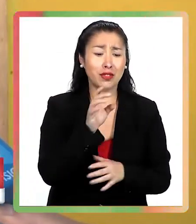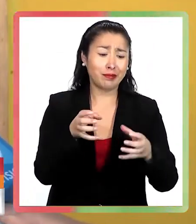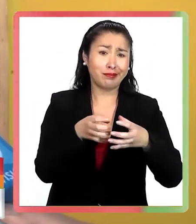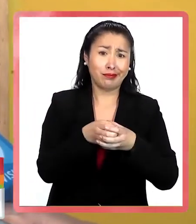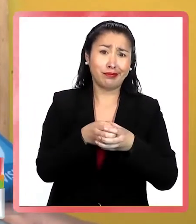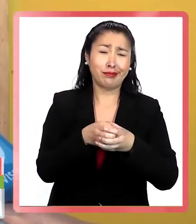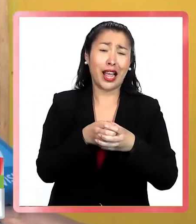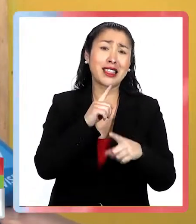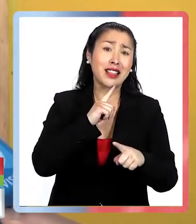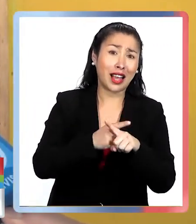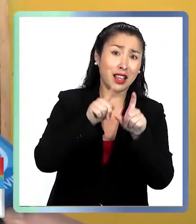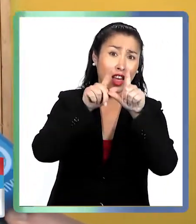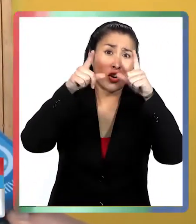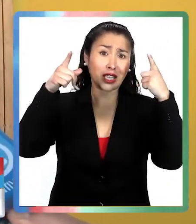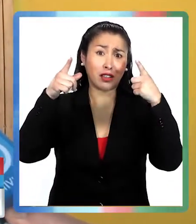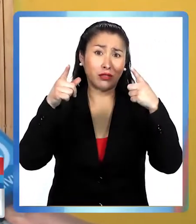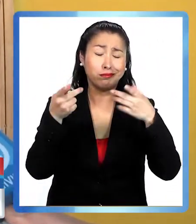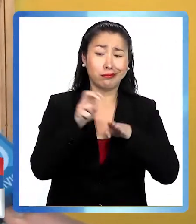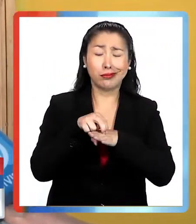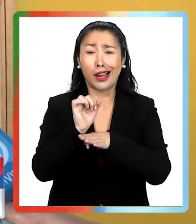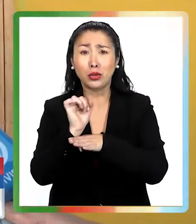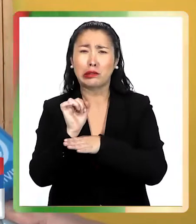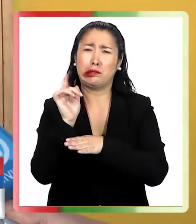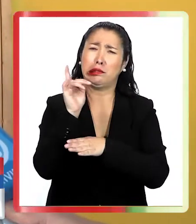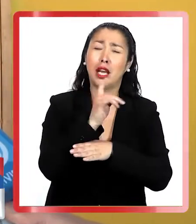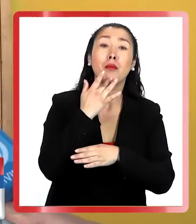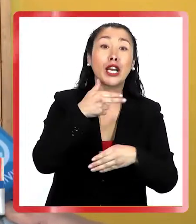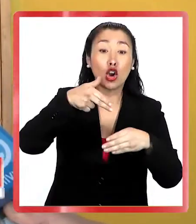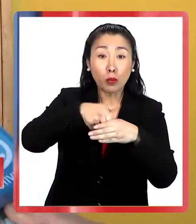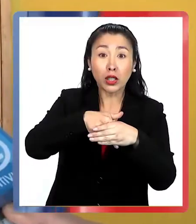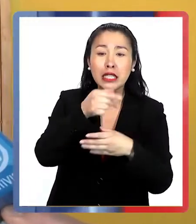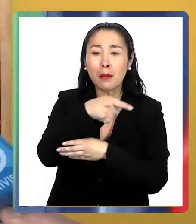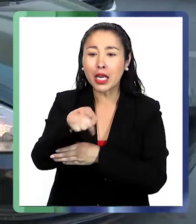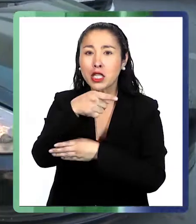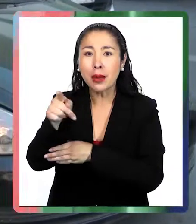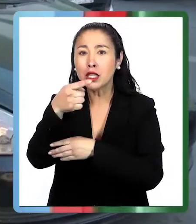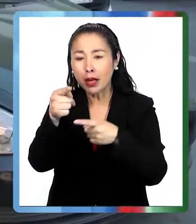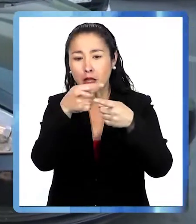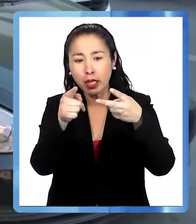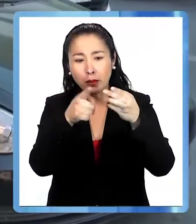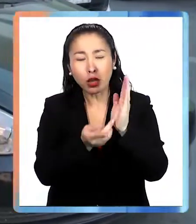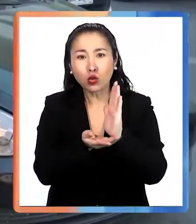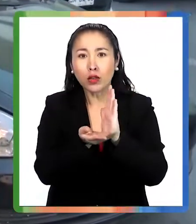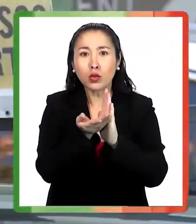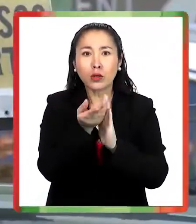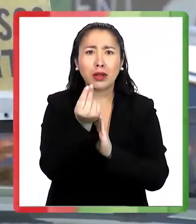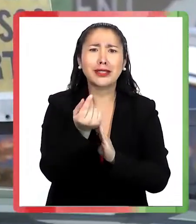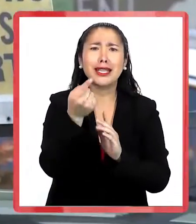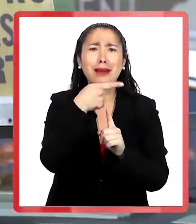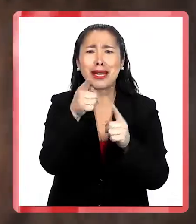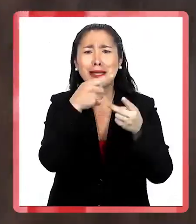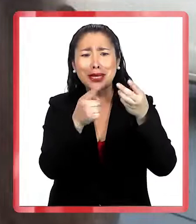gremio de taxi colectivo, en la cual, digamos, tenemos combustible que va subiendo cada semana. Y ya llevamos, digamos, ya bastantes